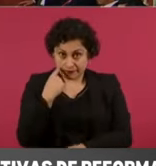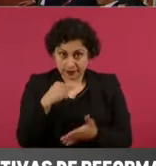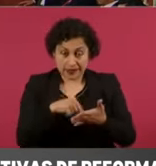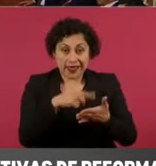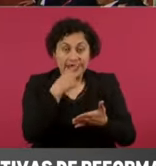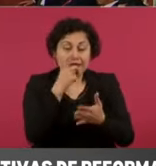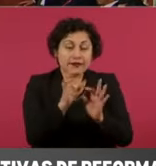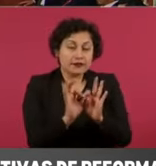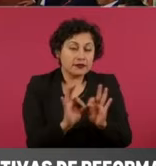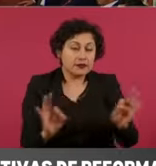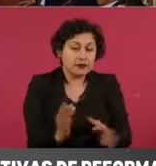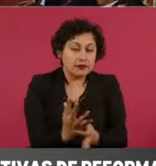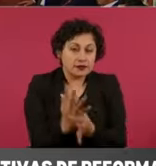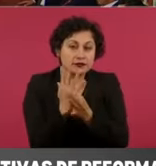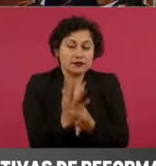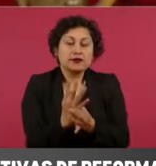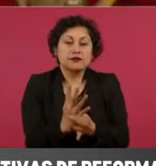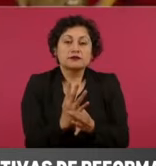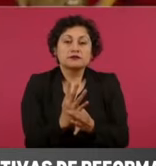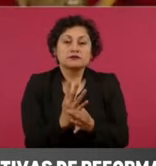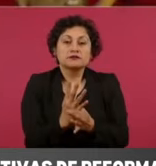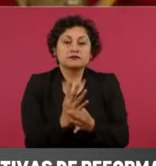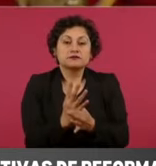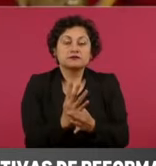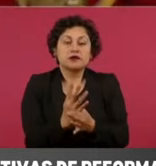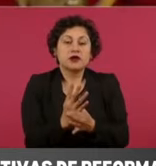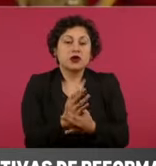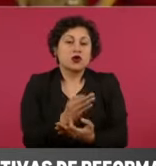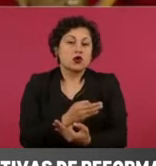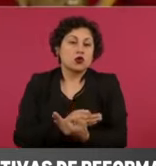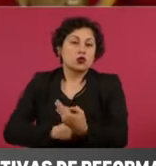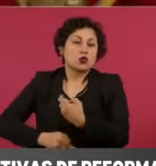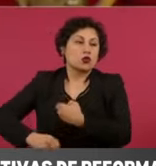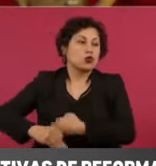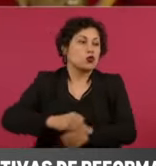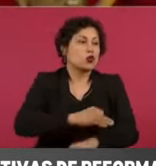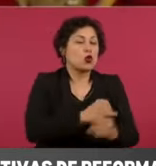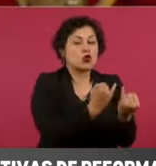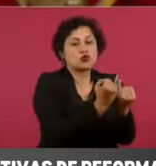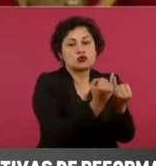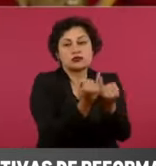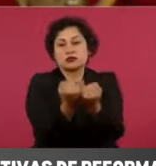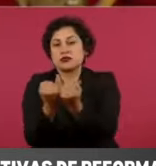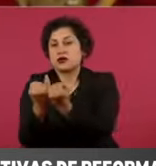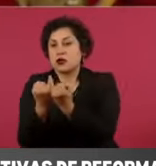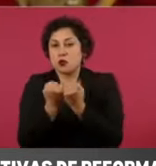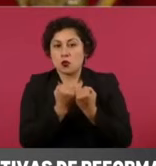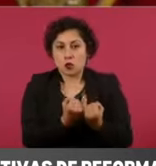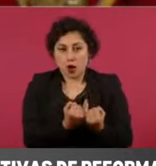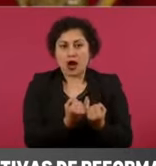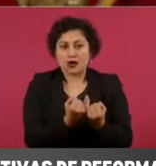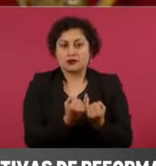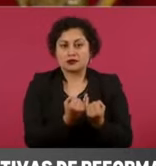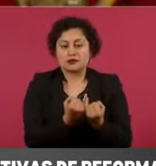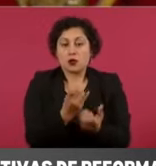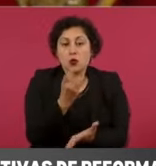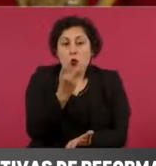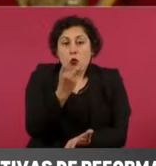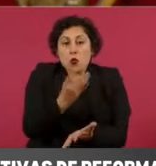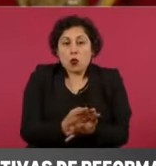todos iguales, y solo distinguirá a un americano de otro el vicio y la